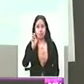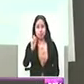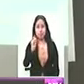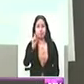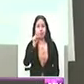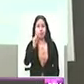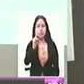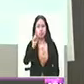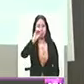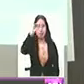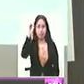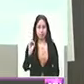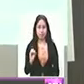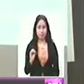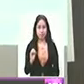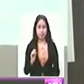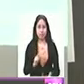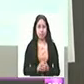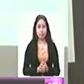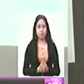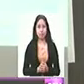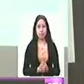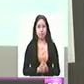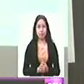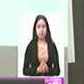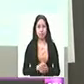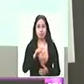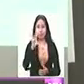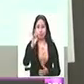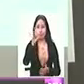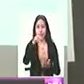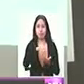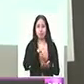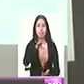6.1%, con una cantidad total de decesos de